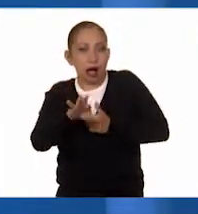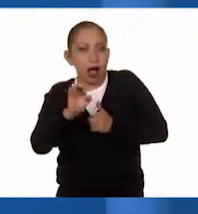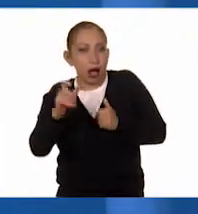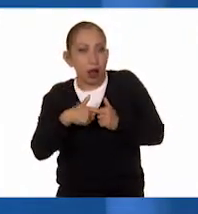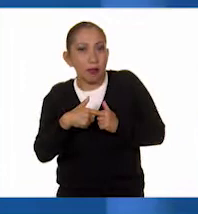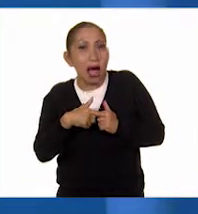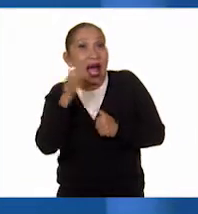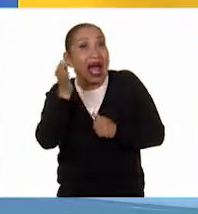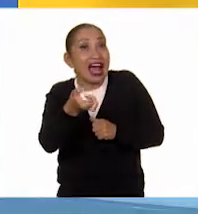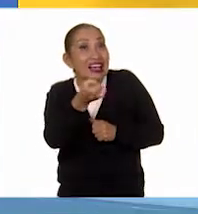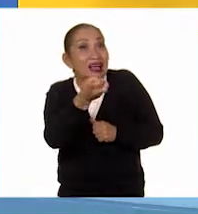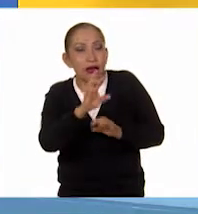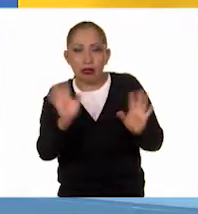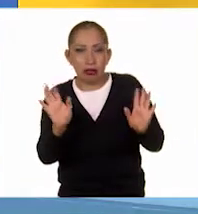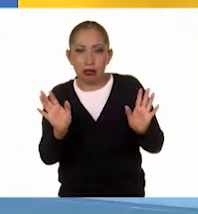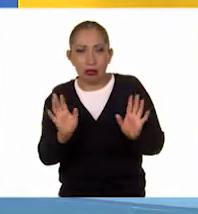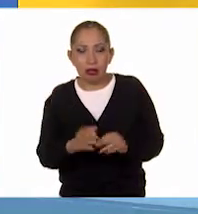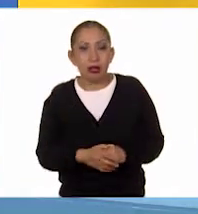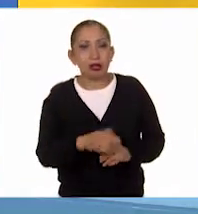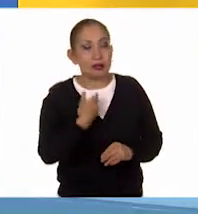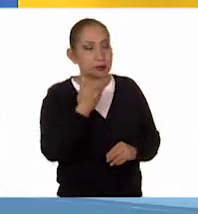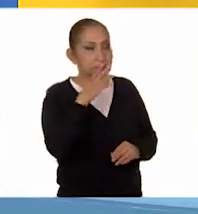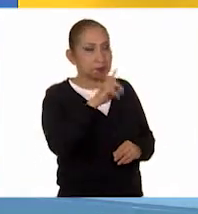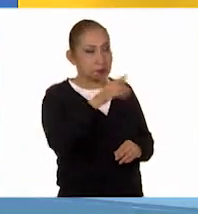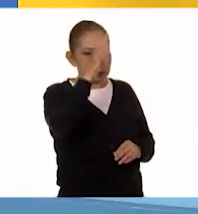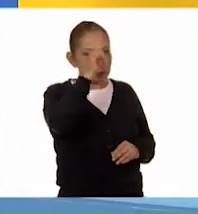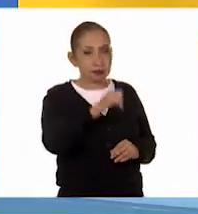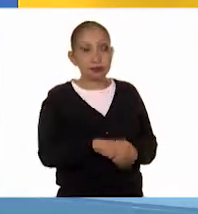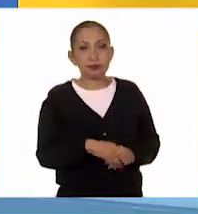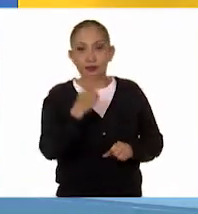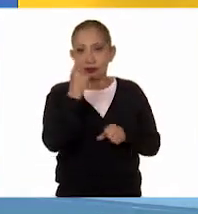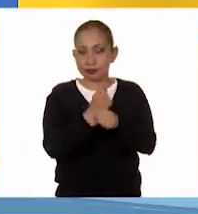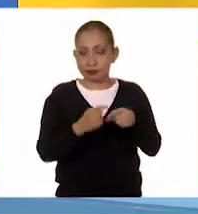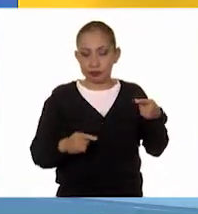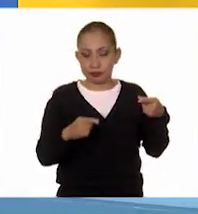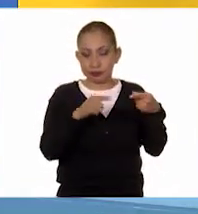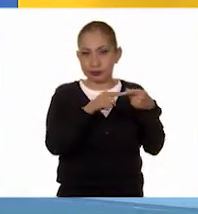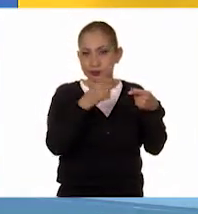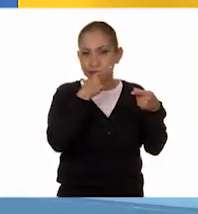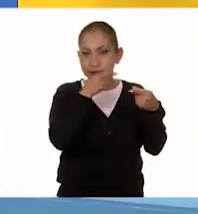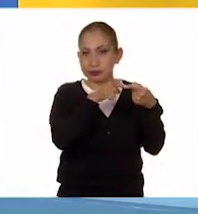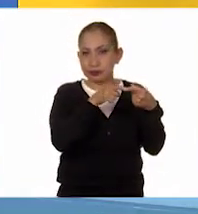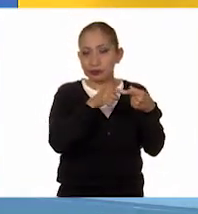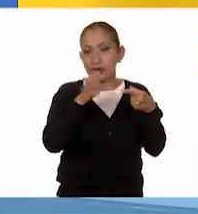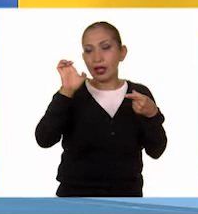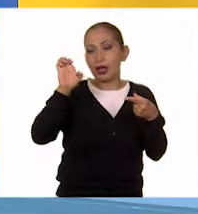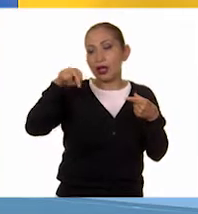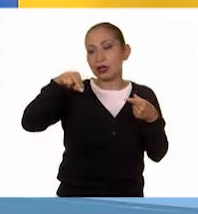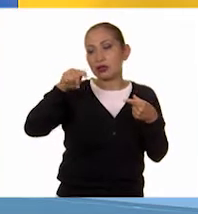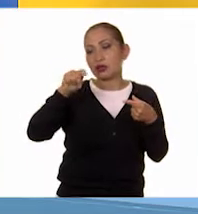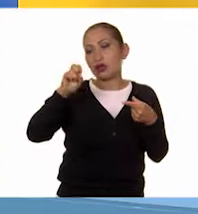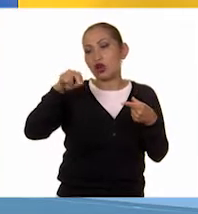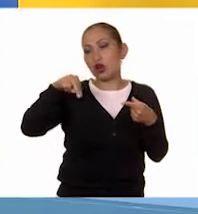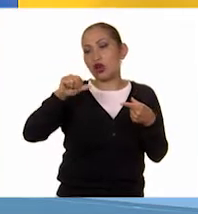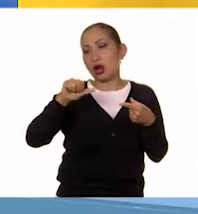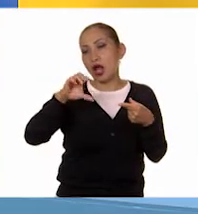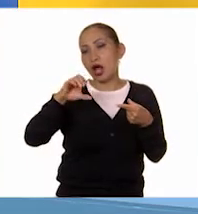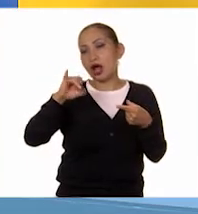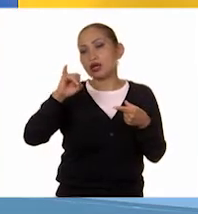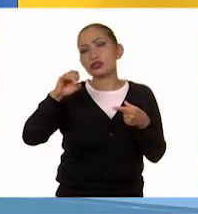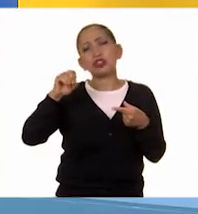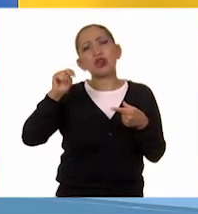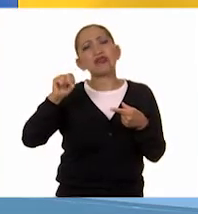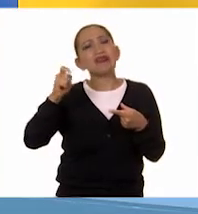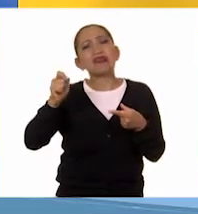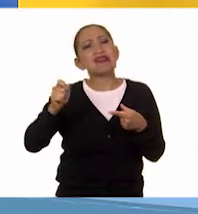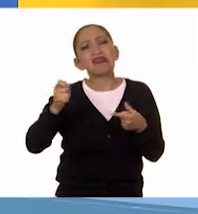por sentado. Perfecto, María, estoy de acuerdo contigo. El primer término mencionado fue entonación. ¿Qué te